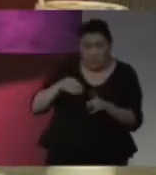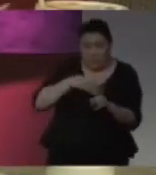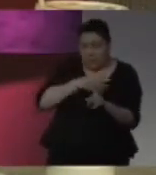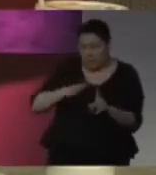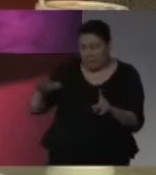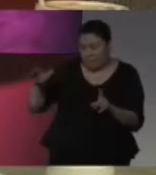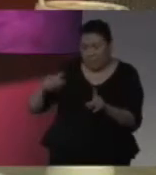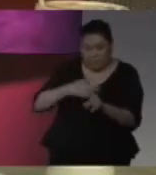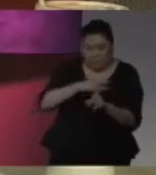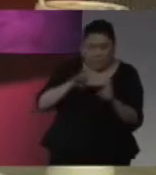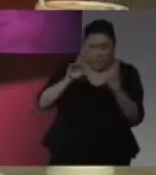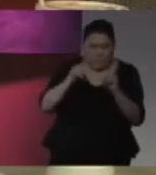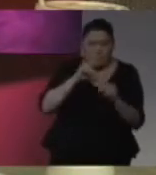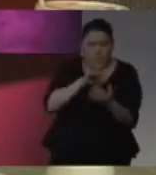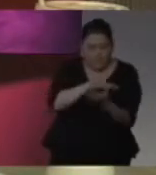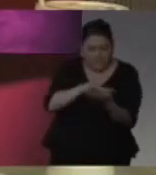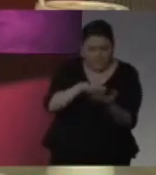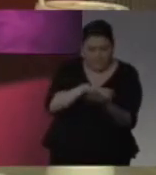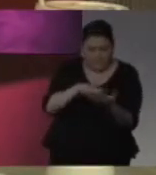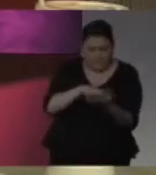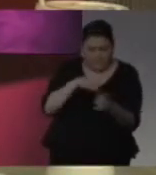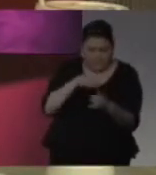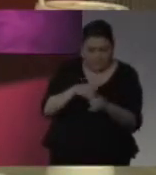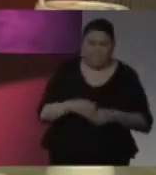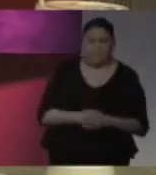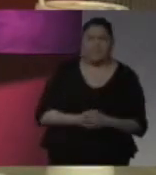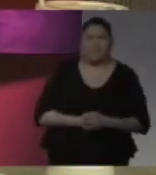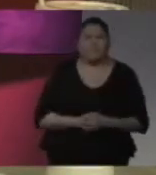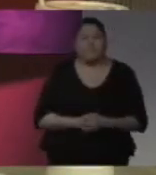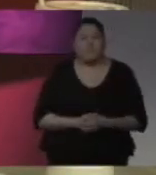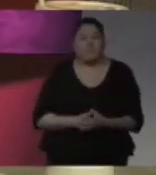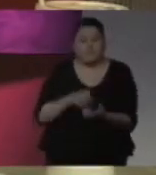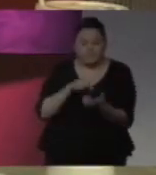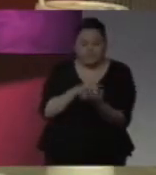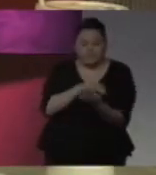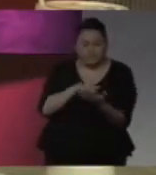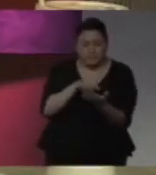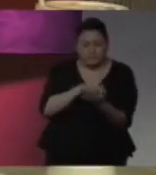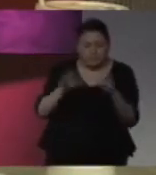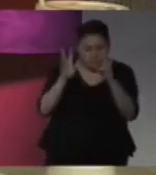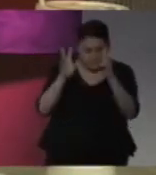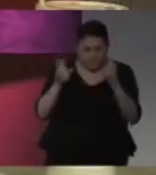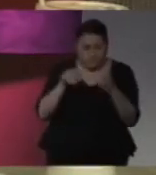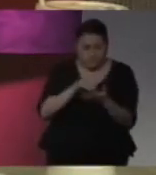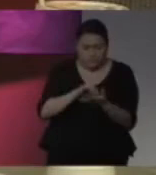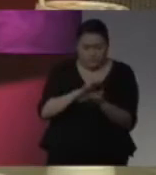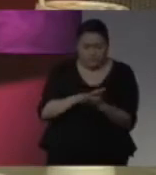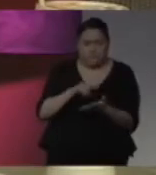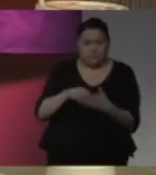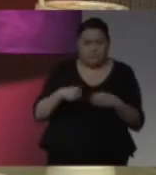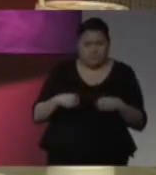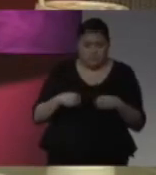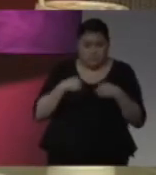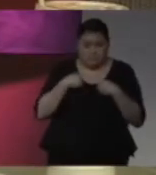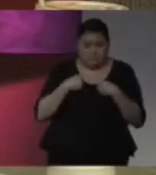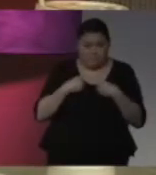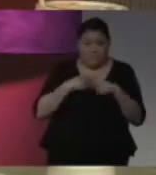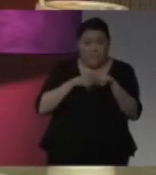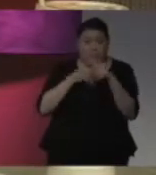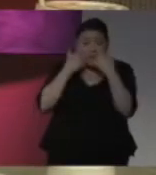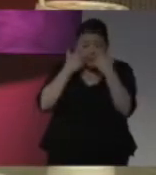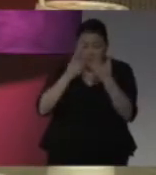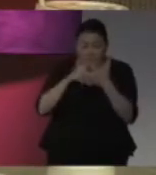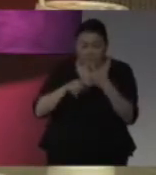demasiado, entonces voy a leer. Y el texto se llama Voluntad de Vida,